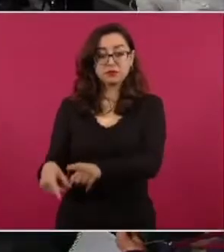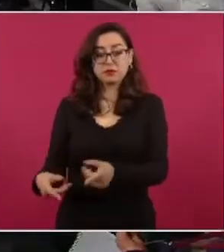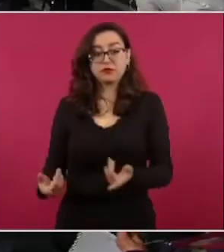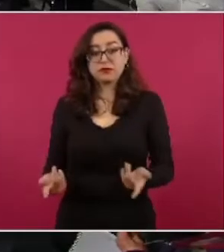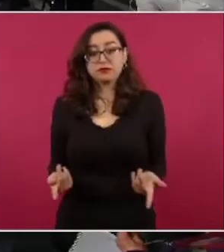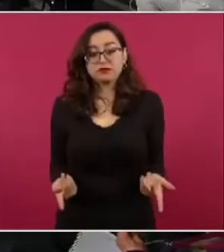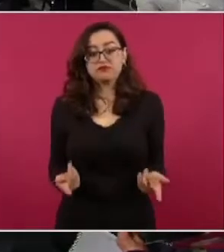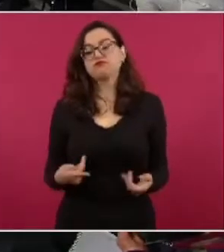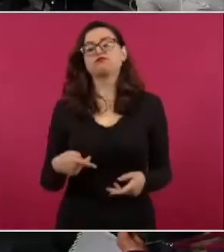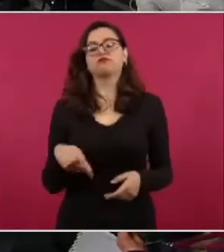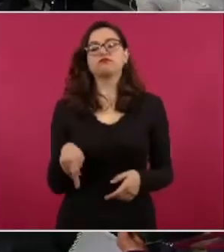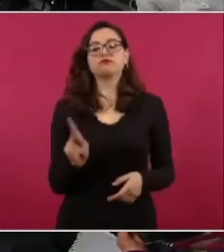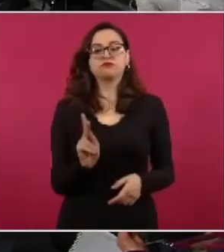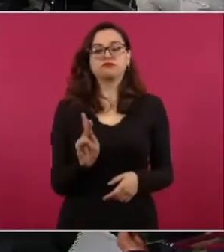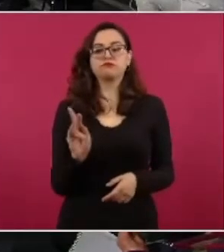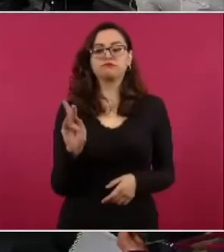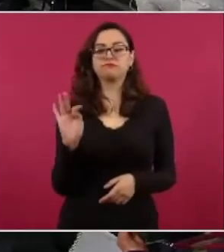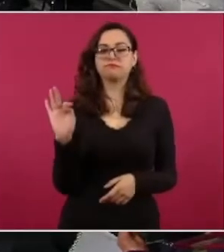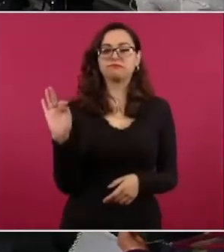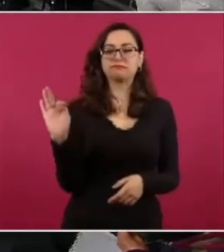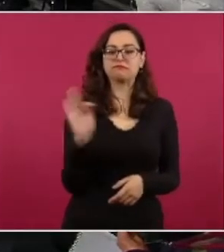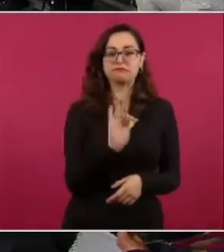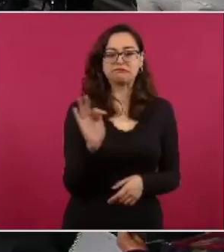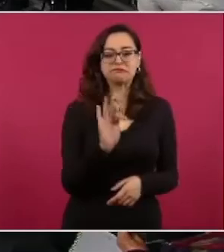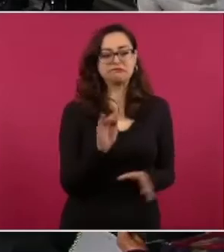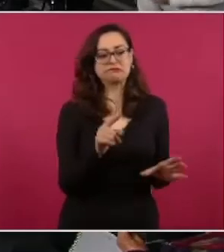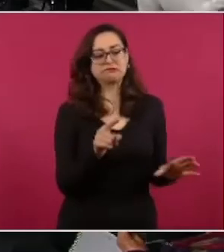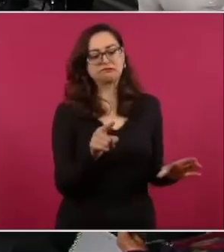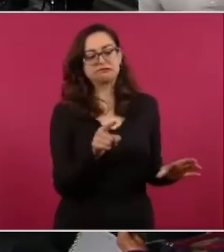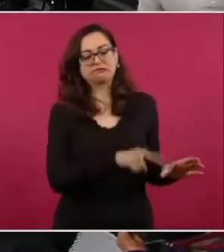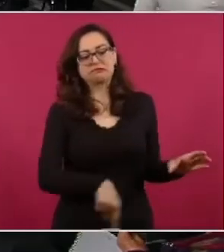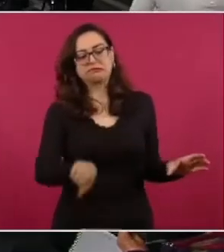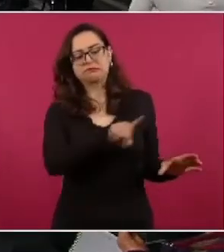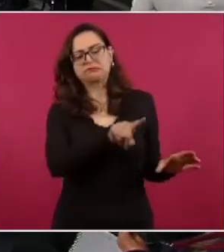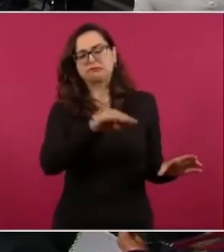de que era una